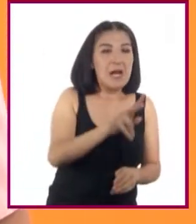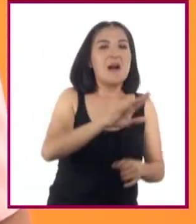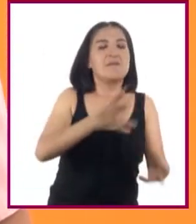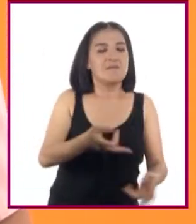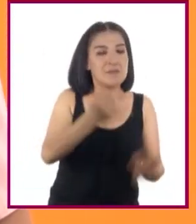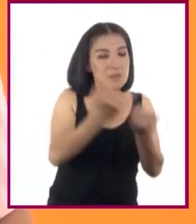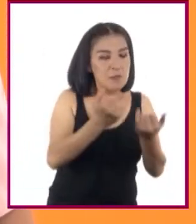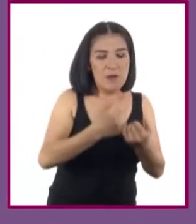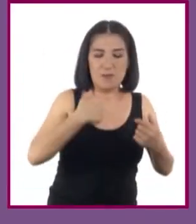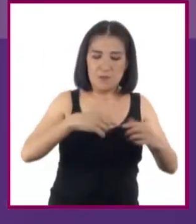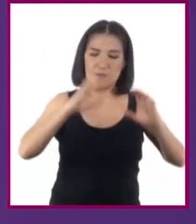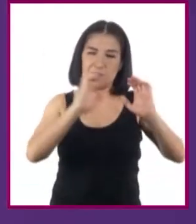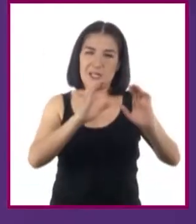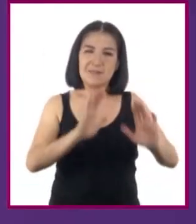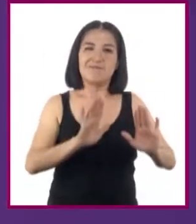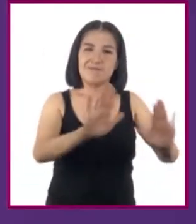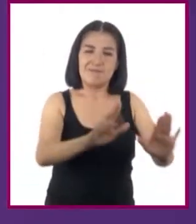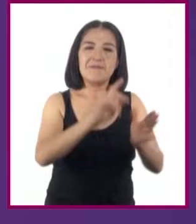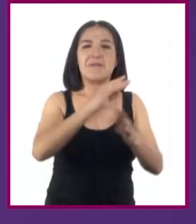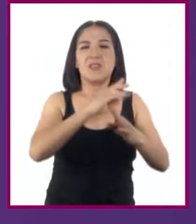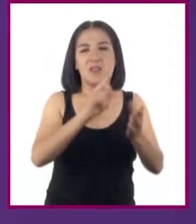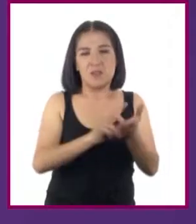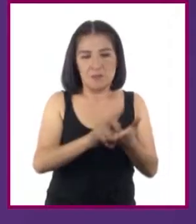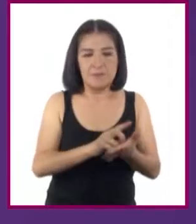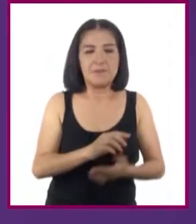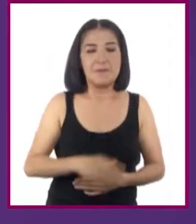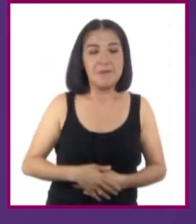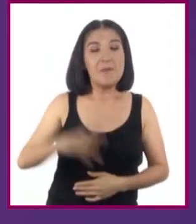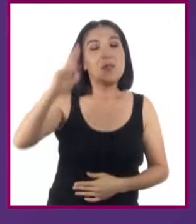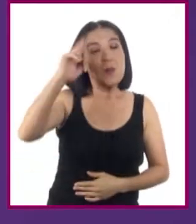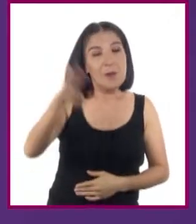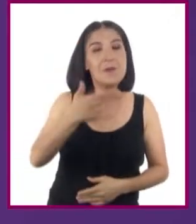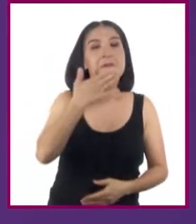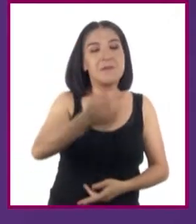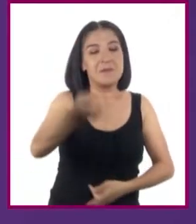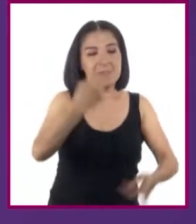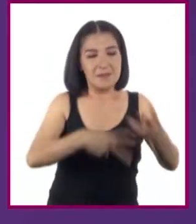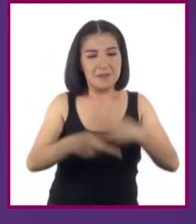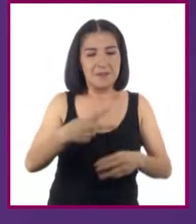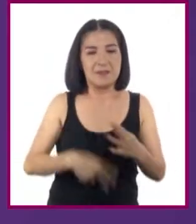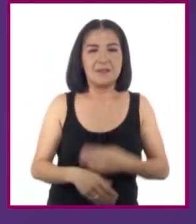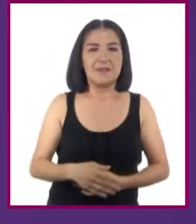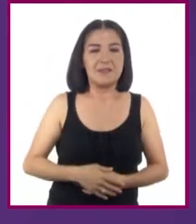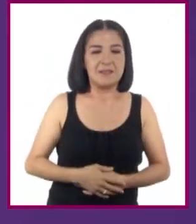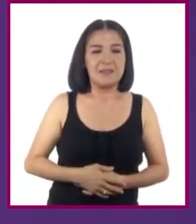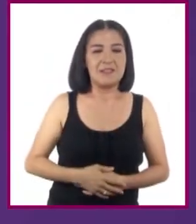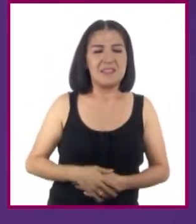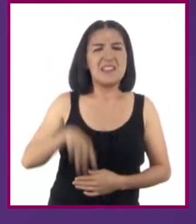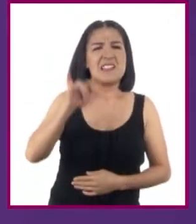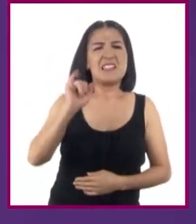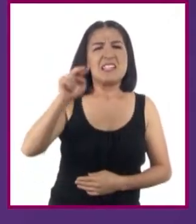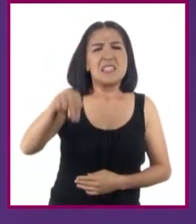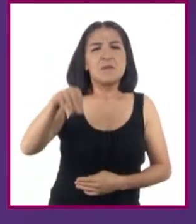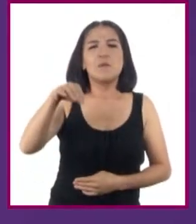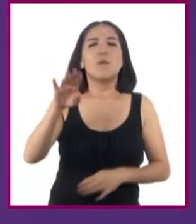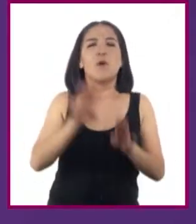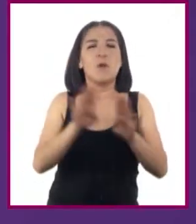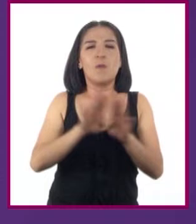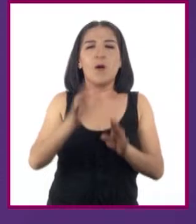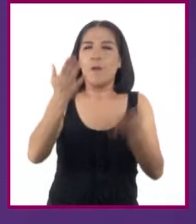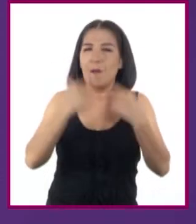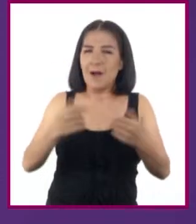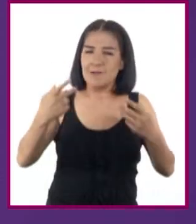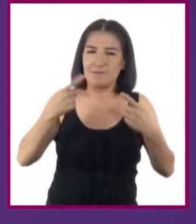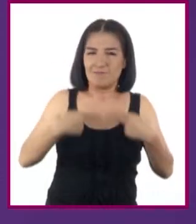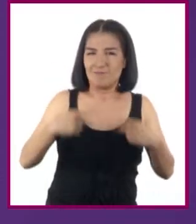de la integridad. Hola, bienvenidos a Adolescentes sin Morales. En este programa